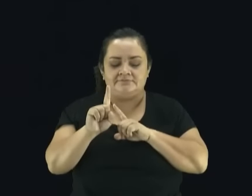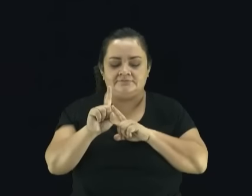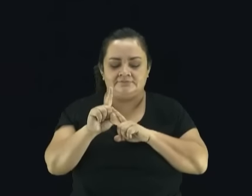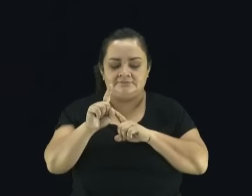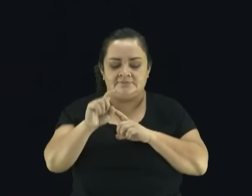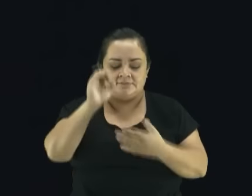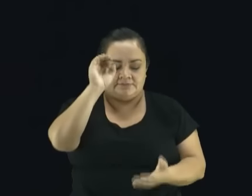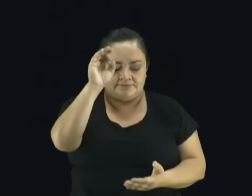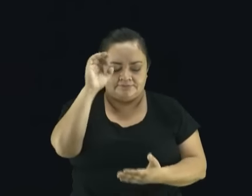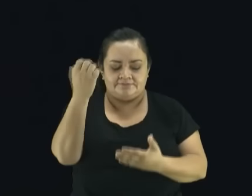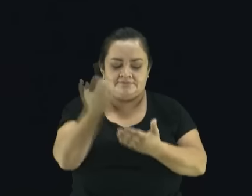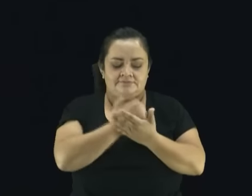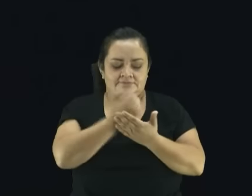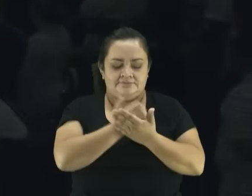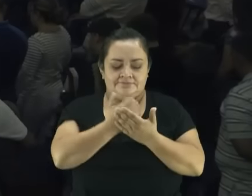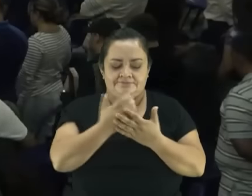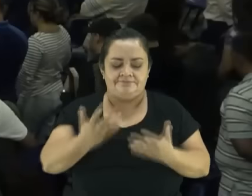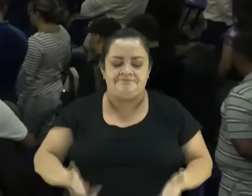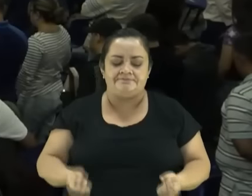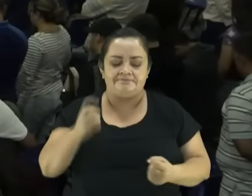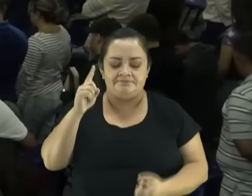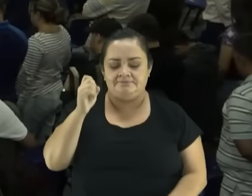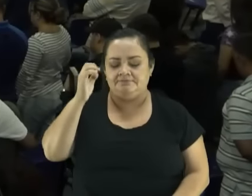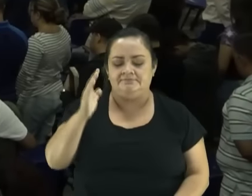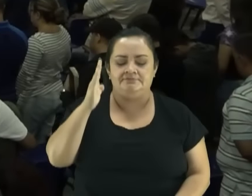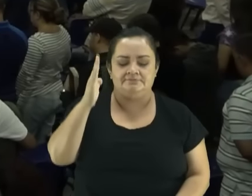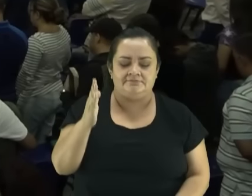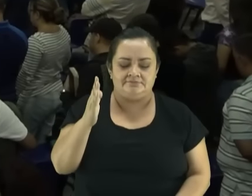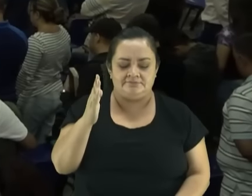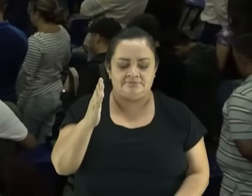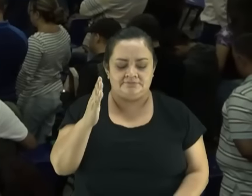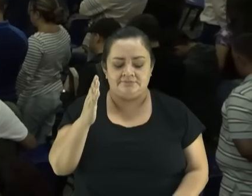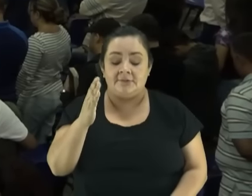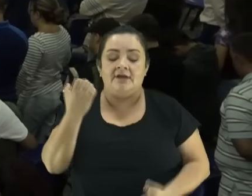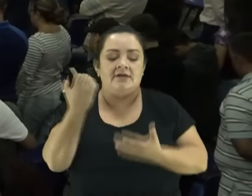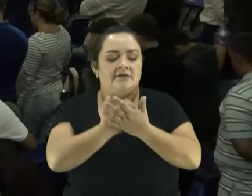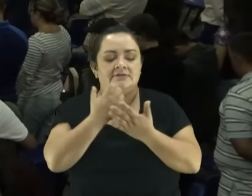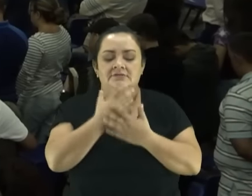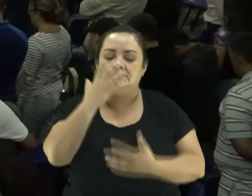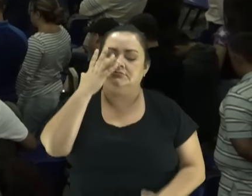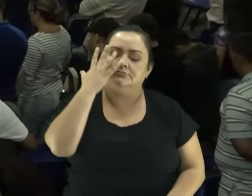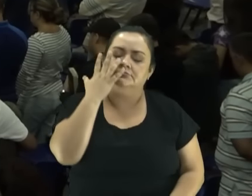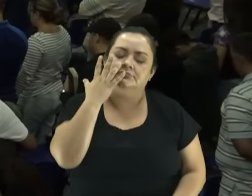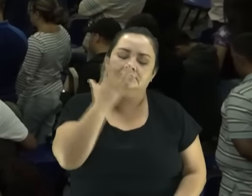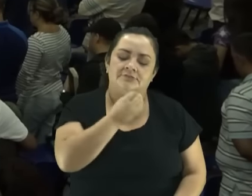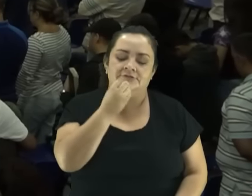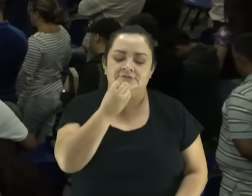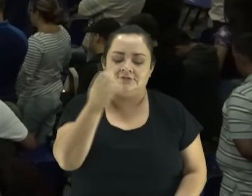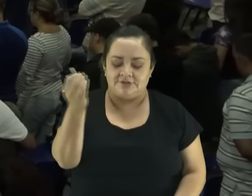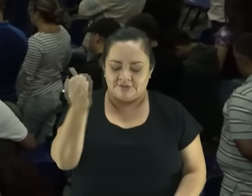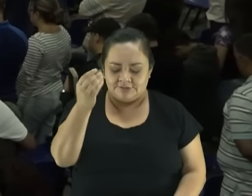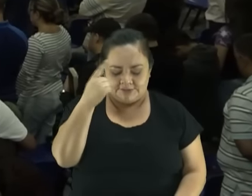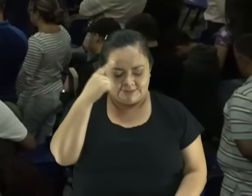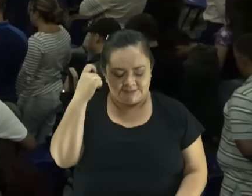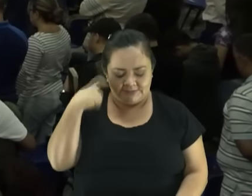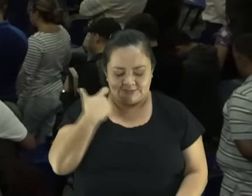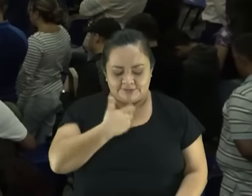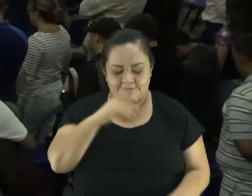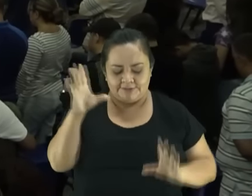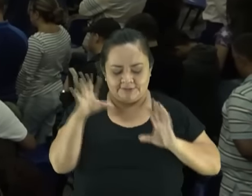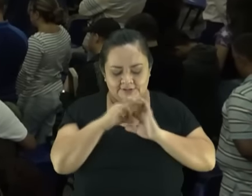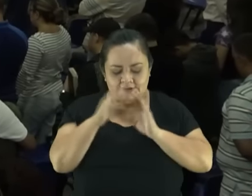predicar el evangelio de nuestro señor Jesucristo ese evangelio maravilloso señor que nos refleja y nos Recuerda que ahora en ti